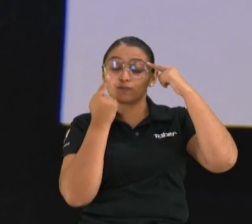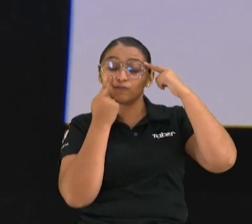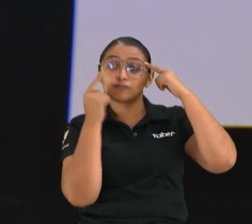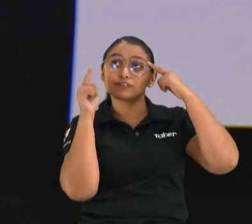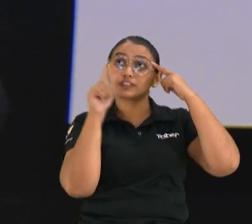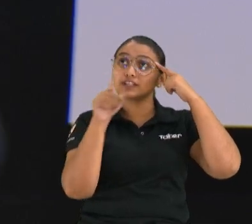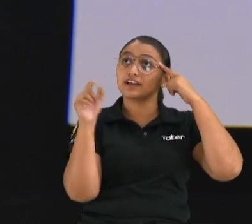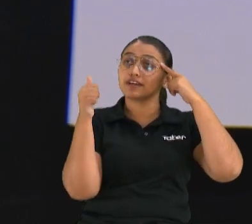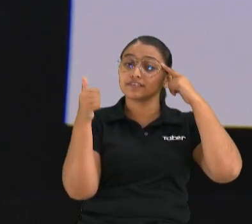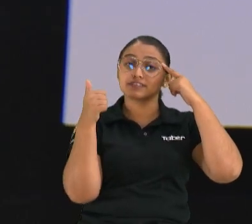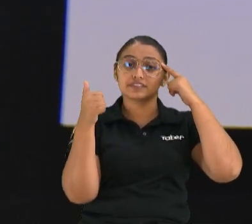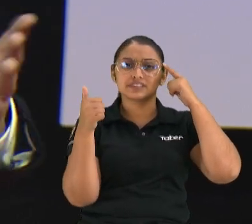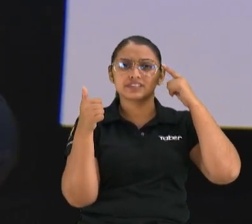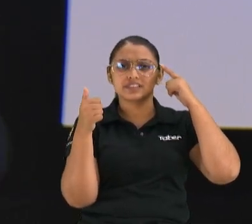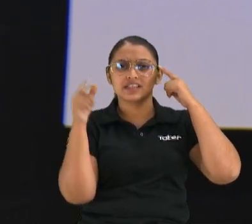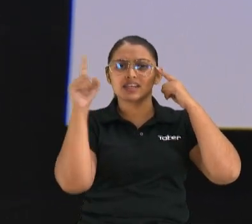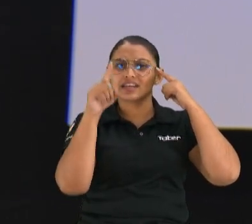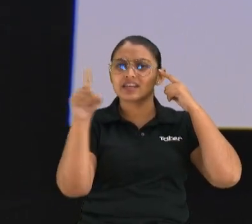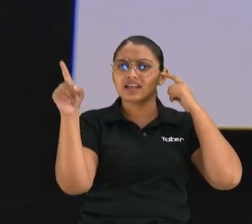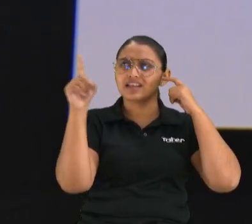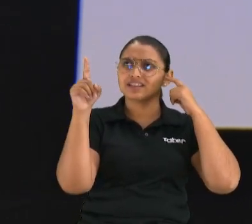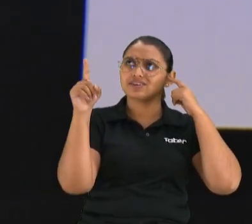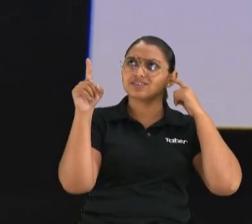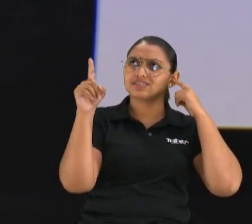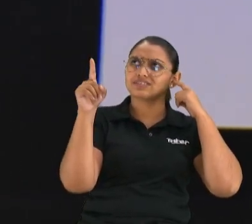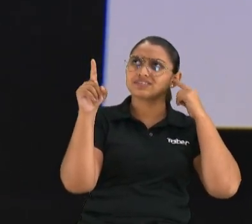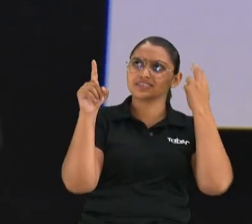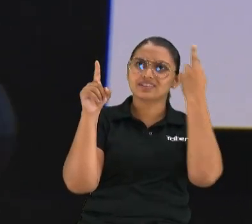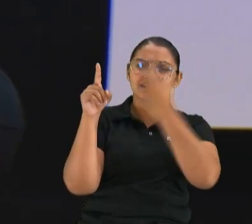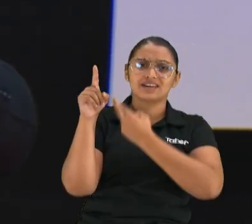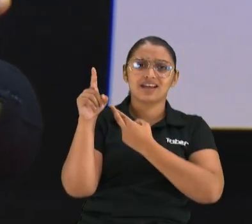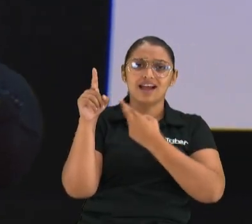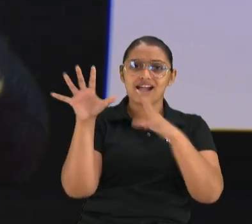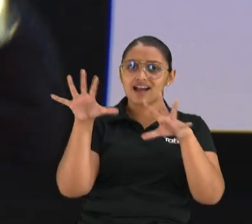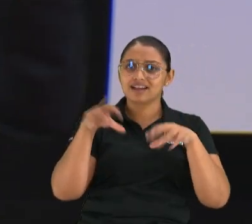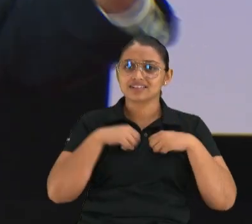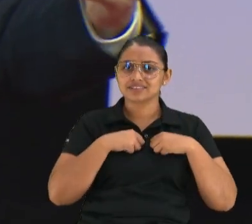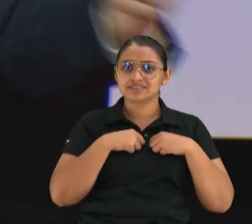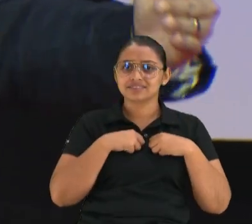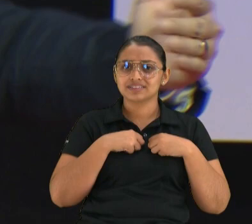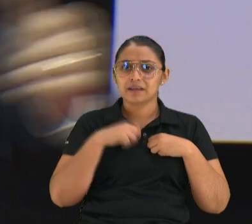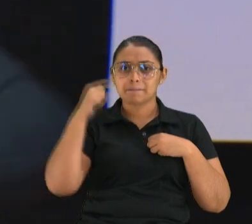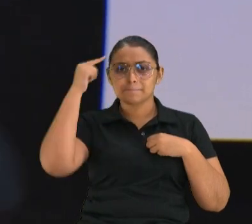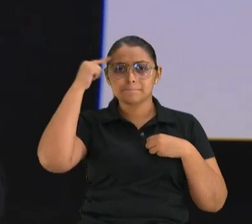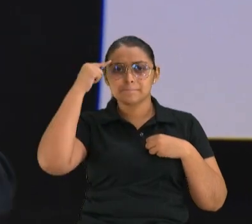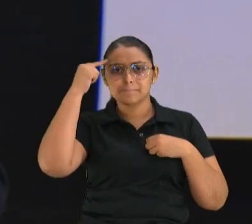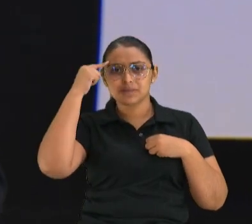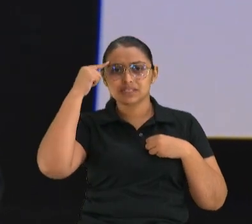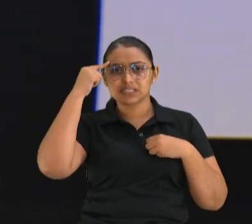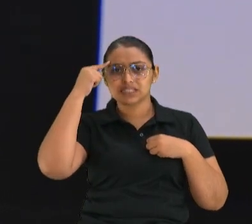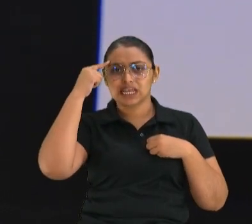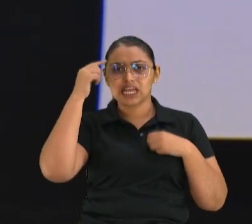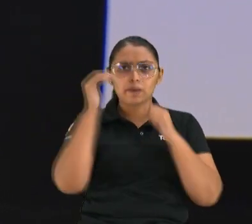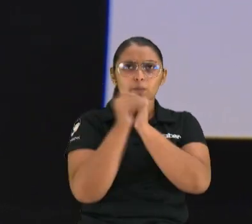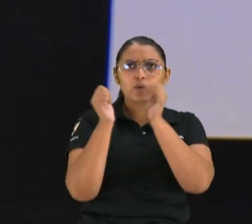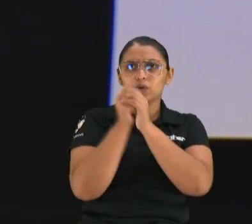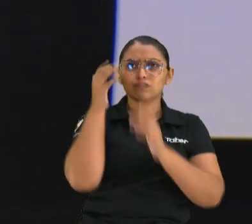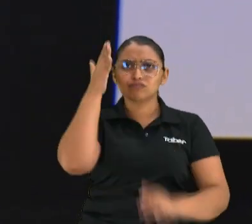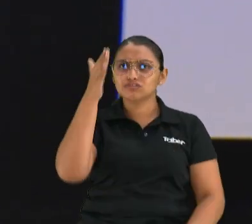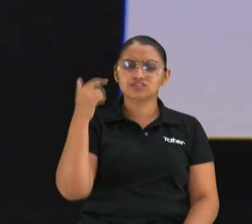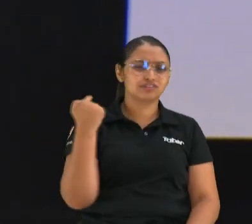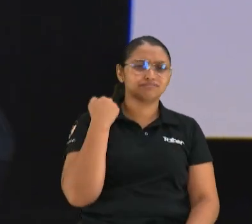que no niegue la existencia a Dios con mis acciones una mente que no ignore que voy a tener consecuencias de lo que estoy haciendo